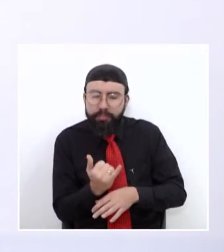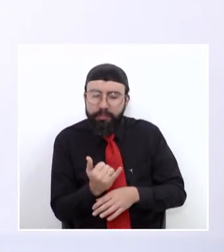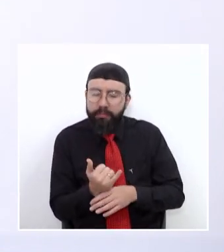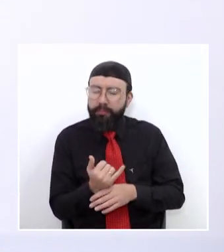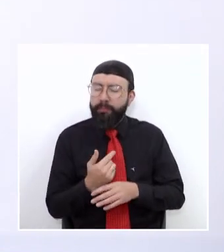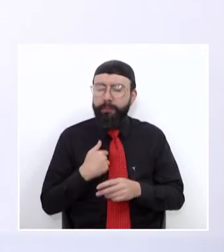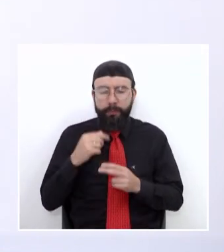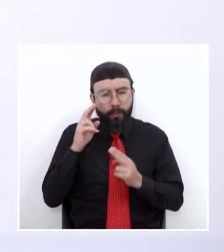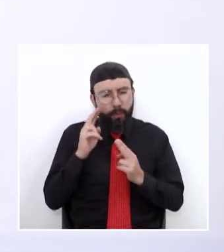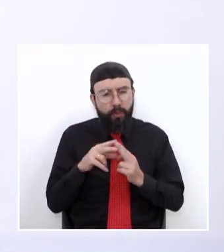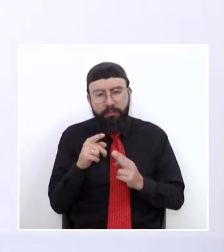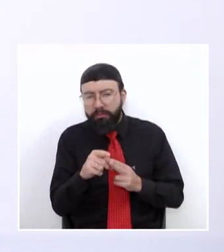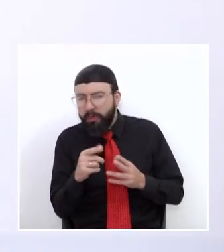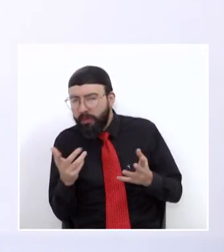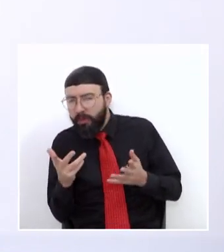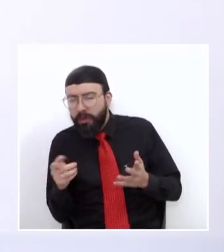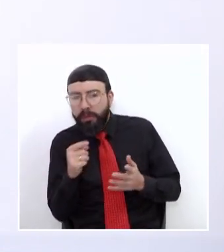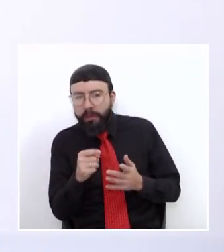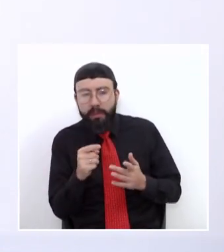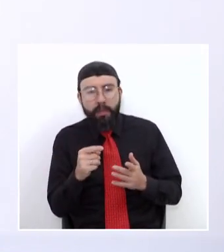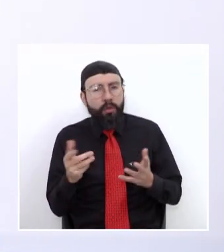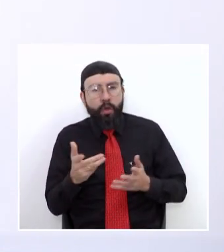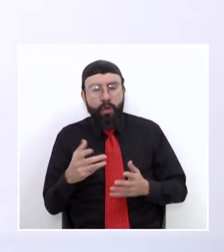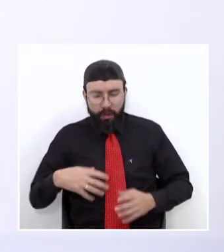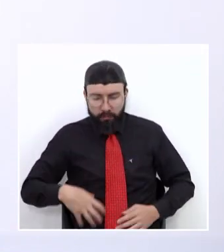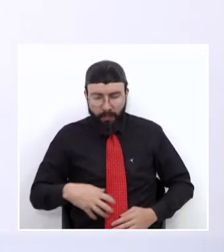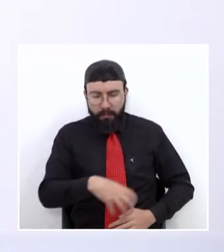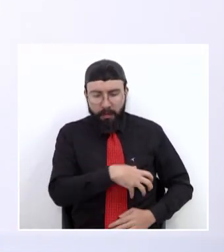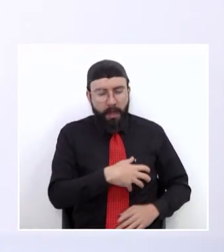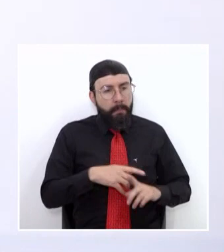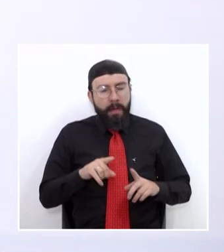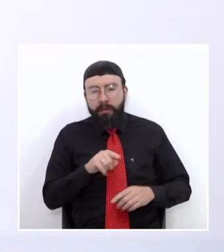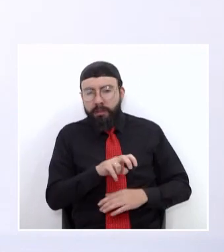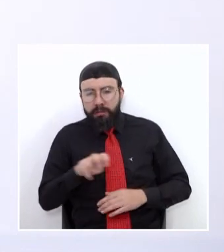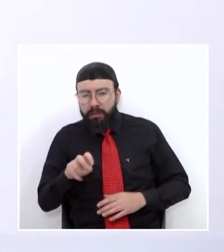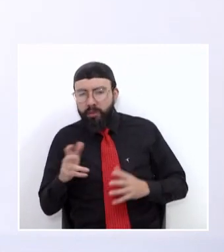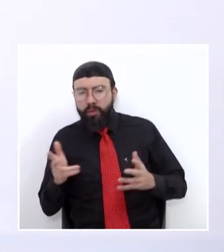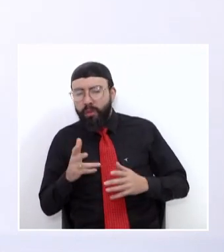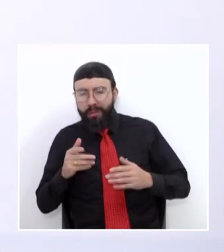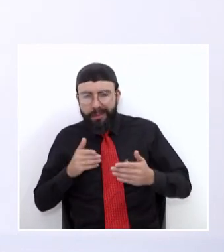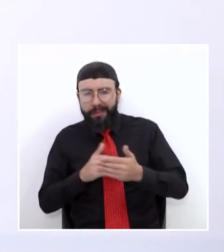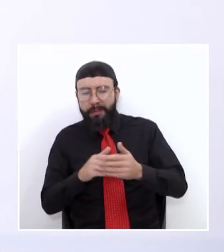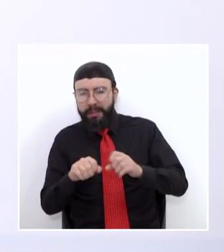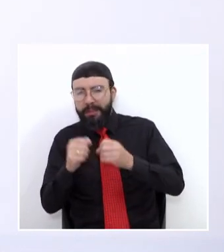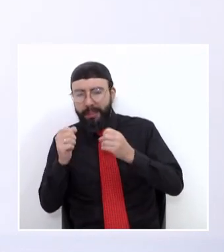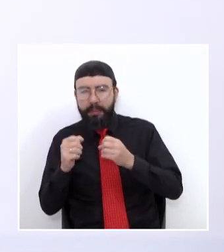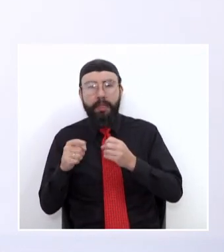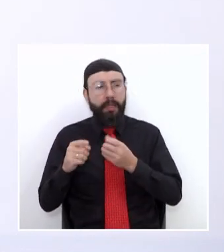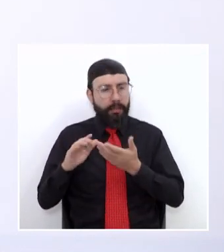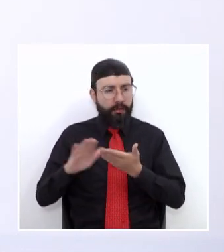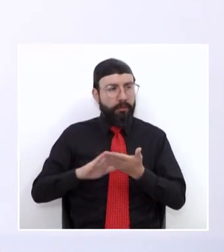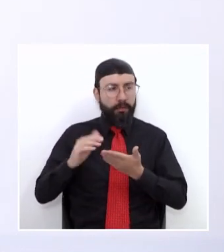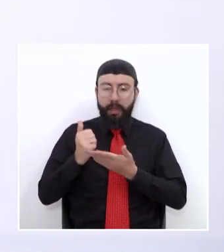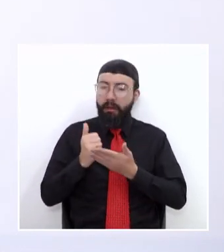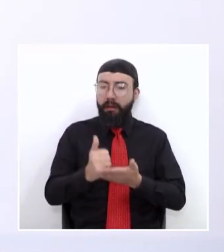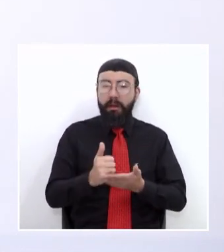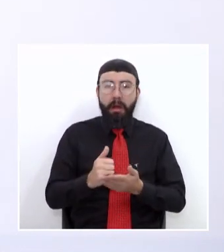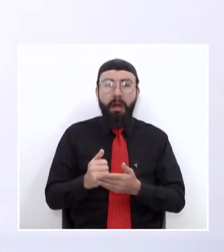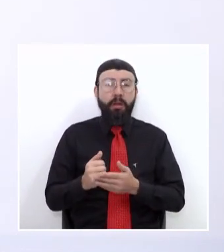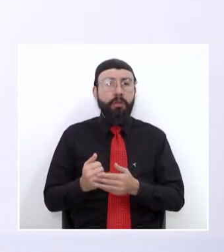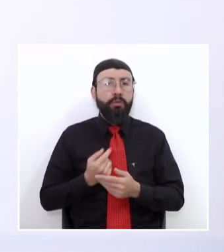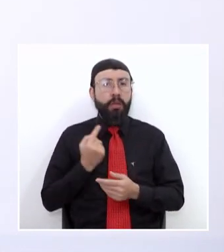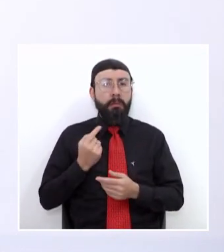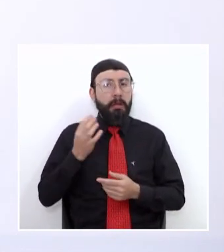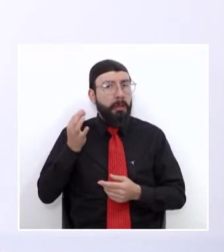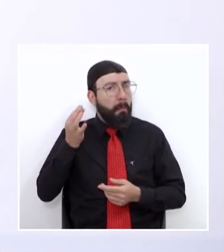fase, digamos, en qué órgano, pero en qué fase está la lesión para poder ir a hacer el tratamiento. No es ir a poner un punto